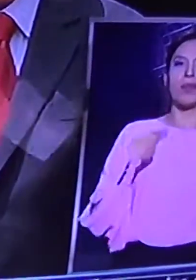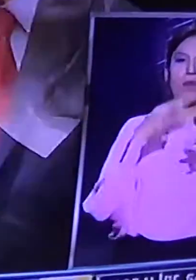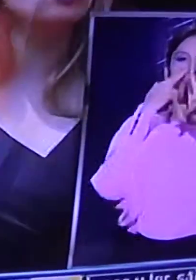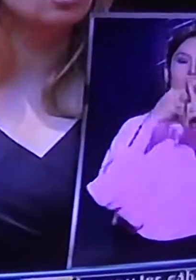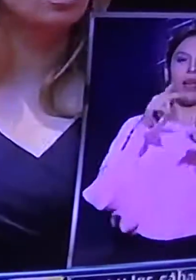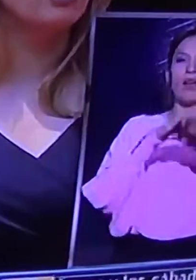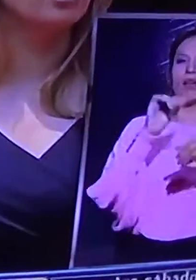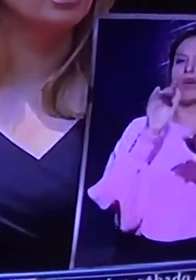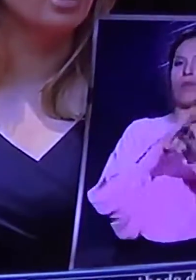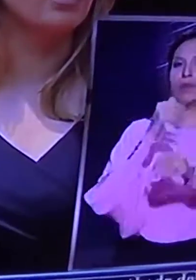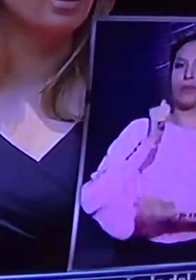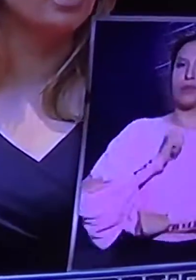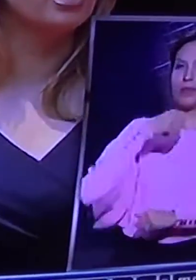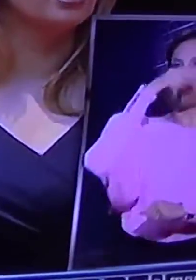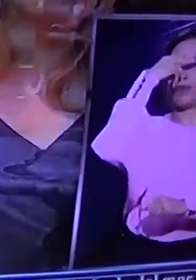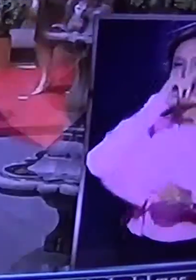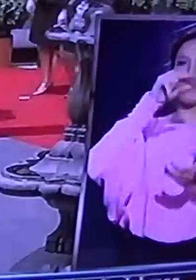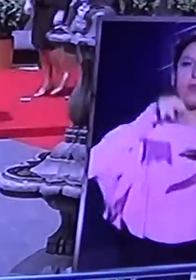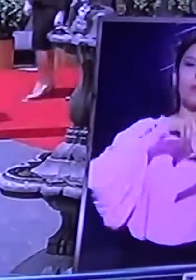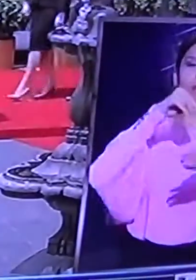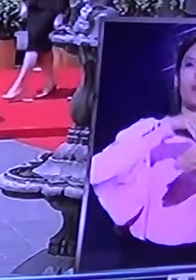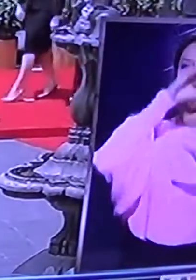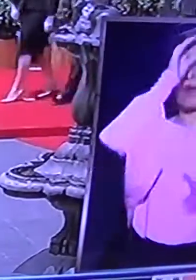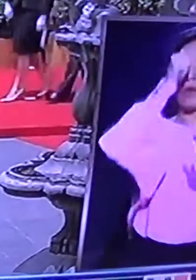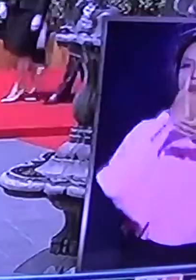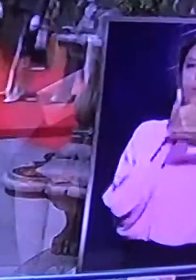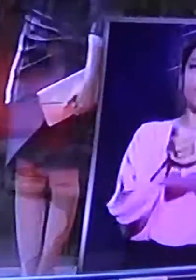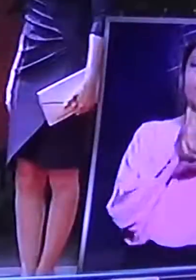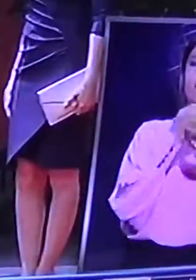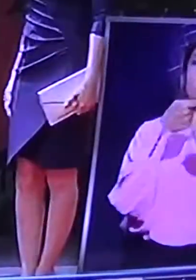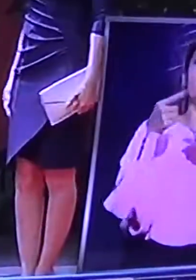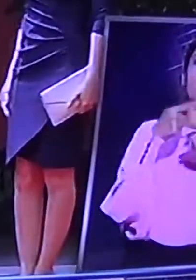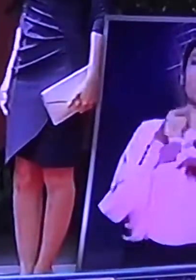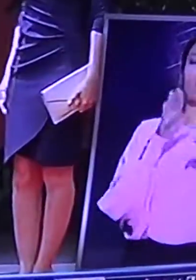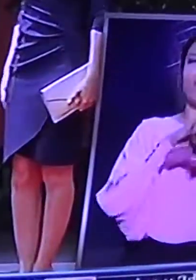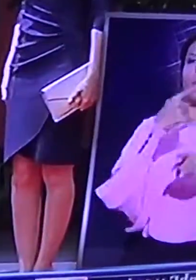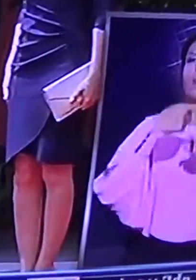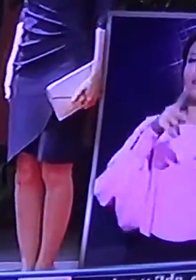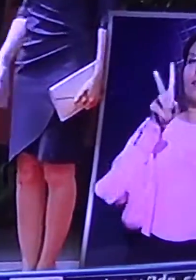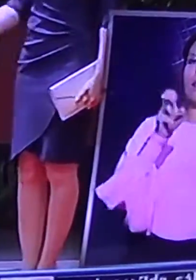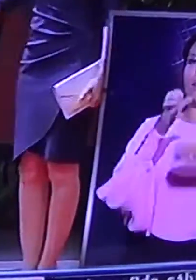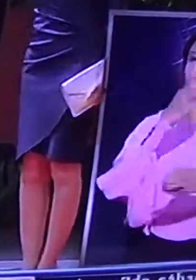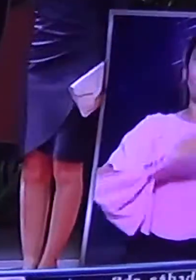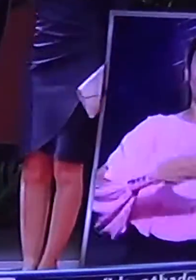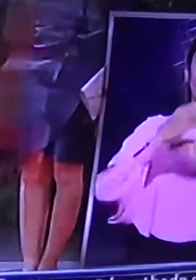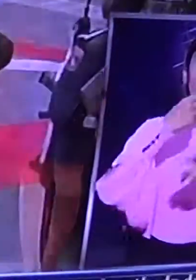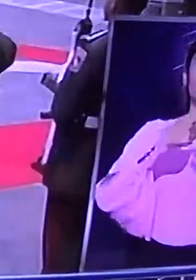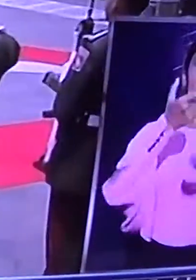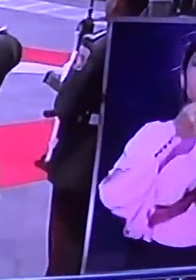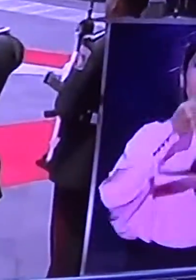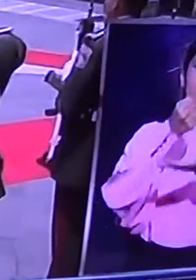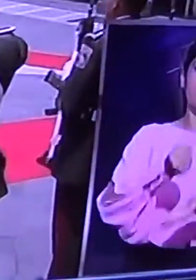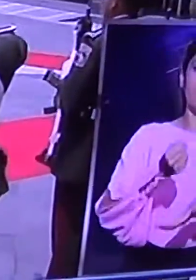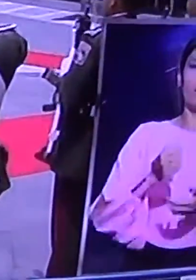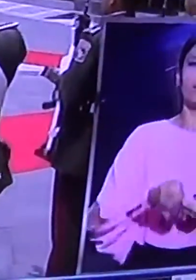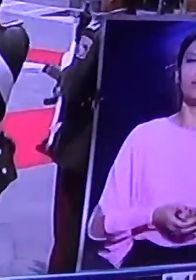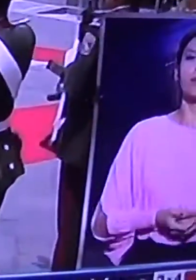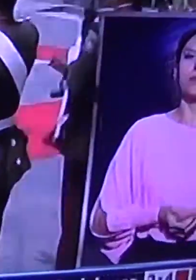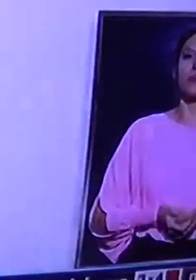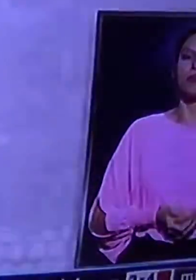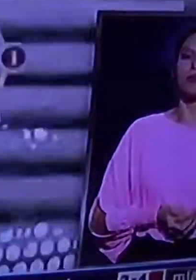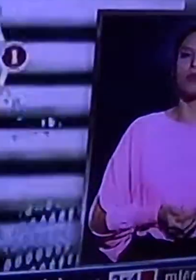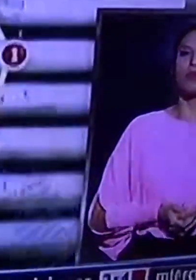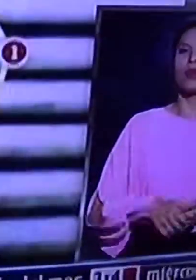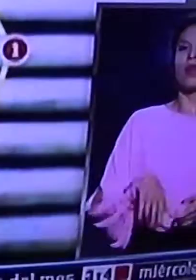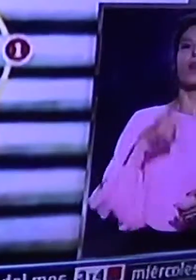Tropas Mexicanas y después firmaron acuerdos de cooperación en diversos rubros como comercio e inversiones.